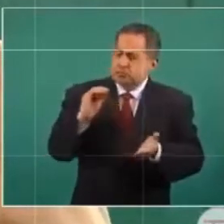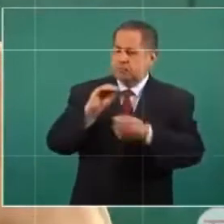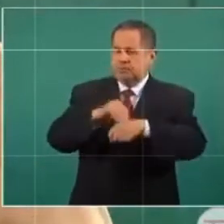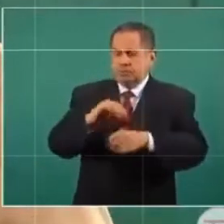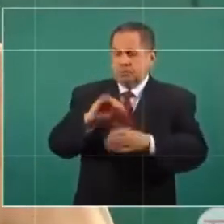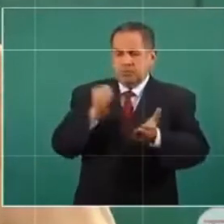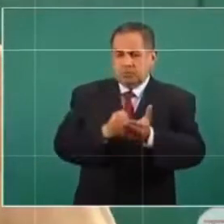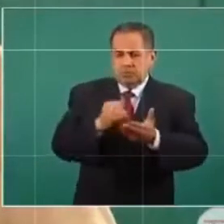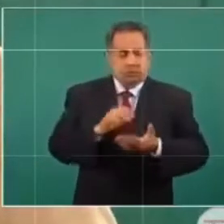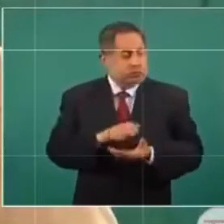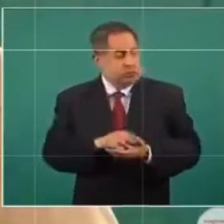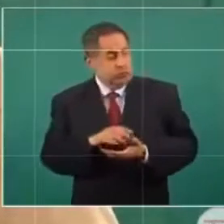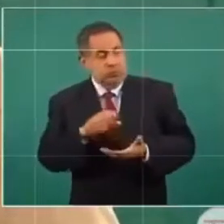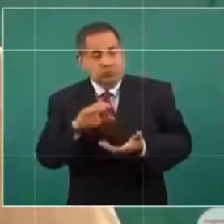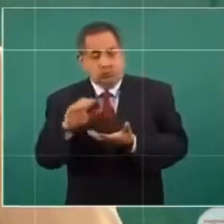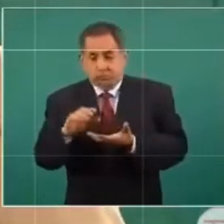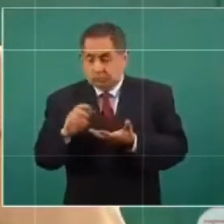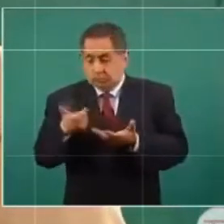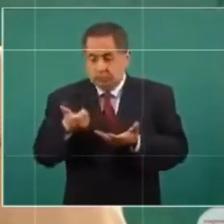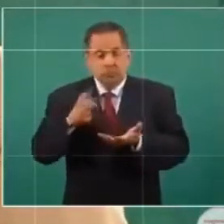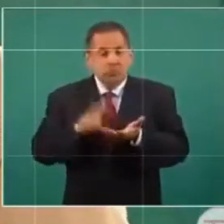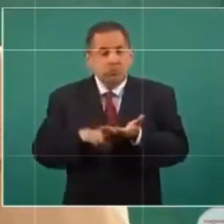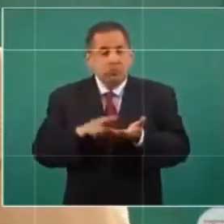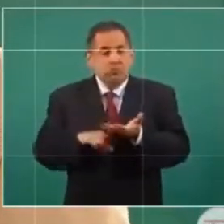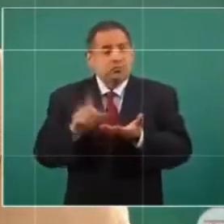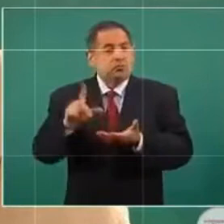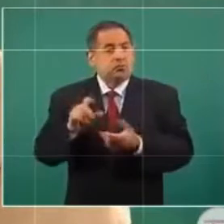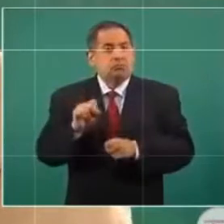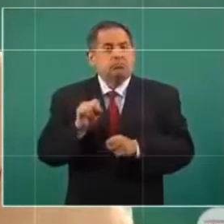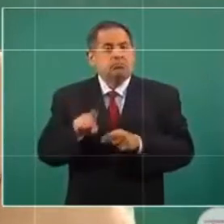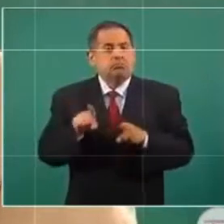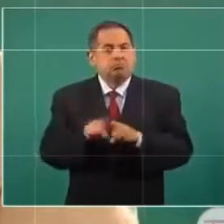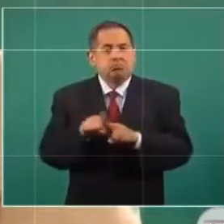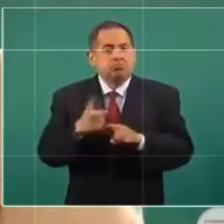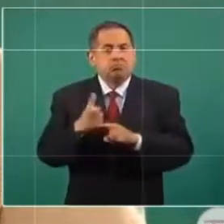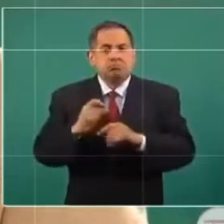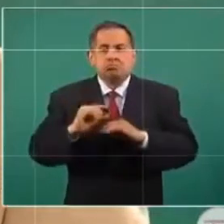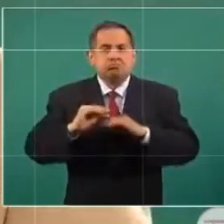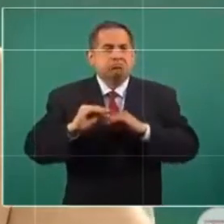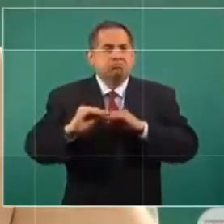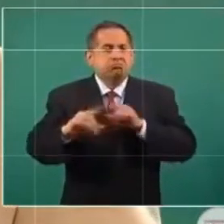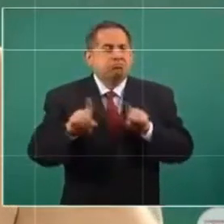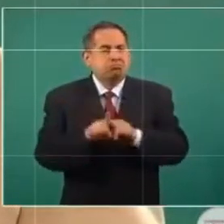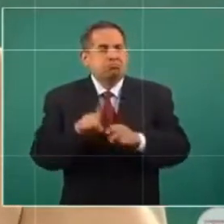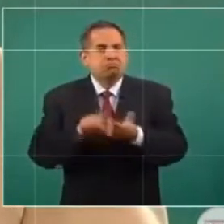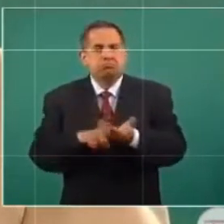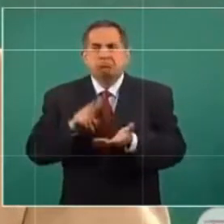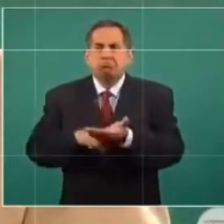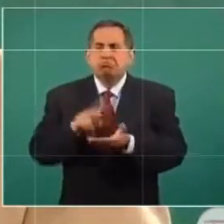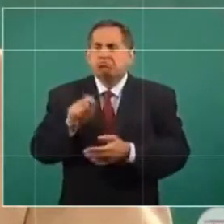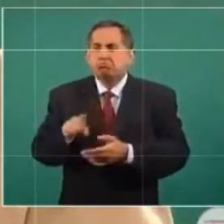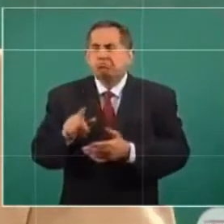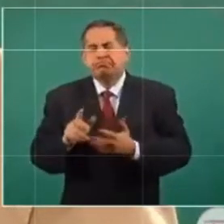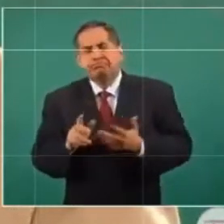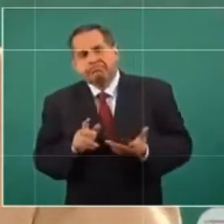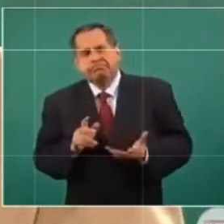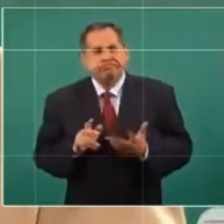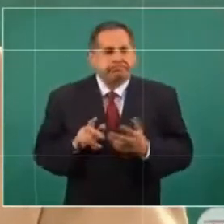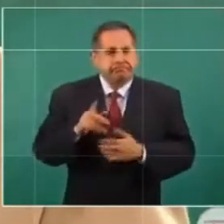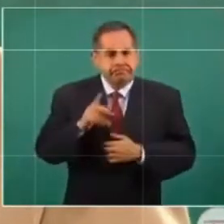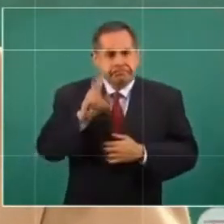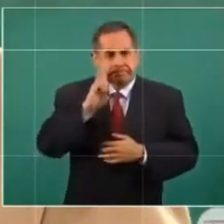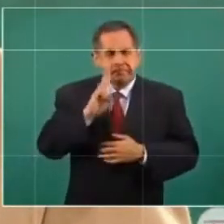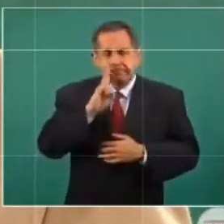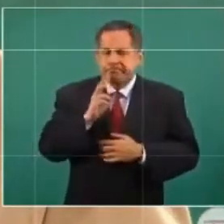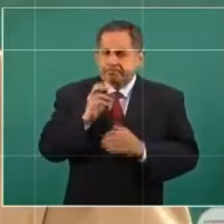lugar de que se impacte realmente en el precio, se continúa con el mismo, Entonces, yo creo que habría que también tener mucho